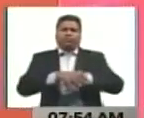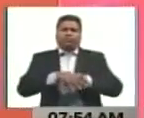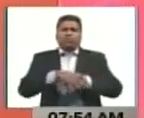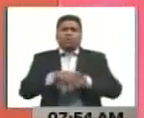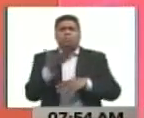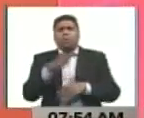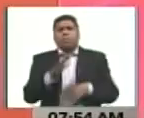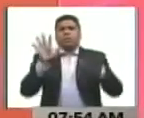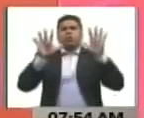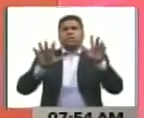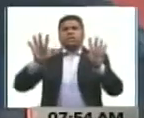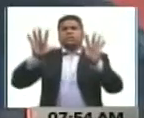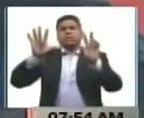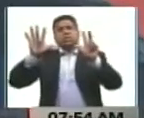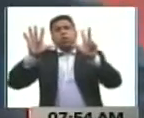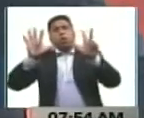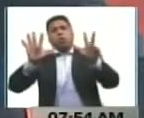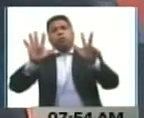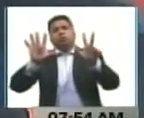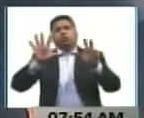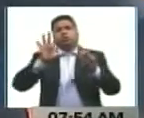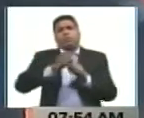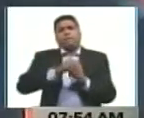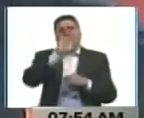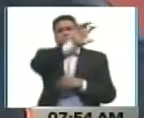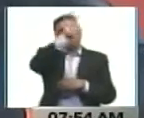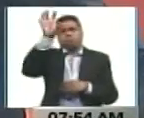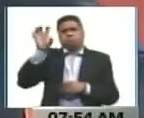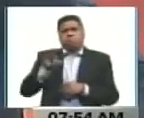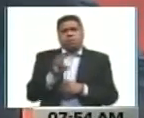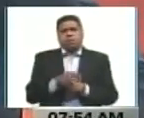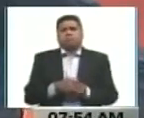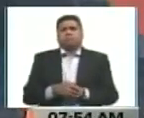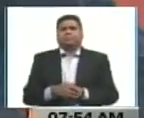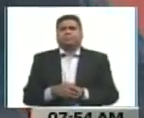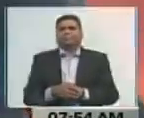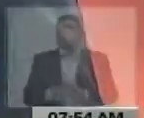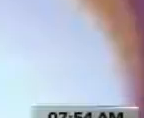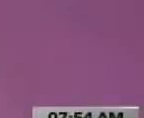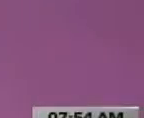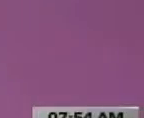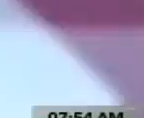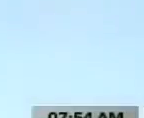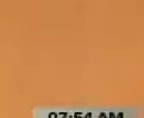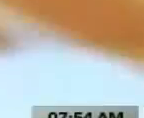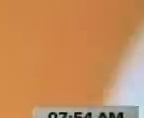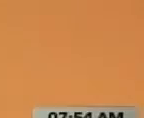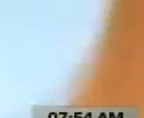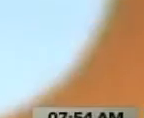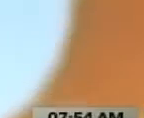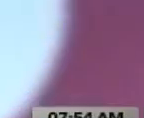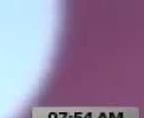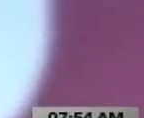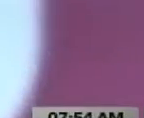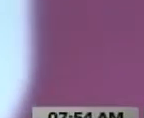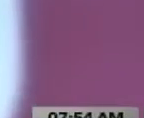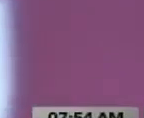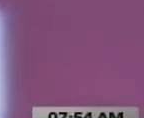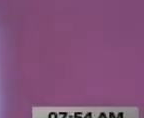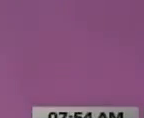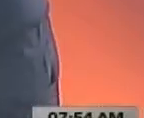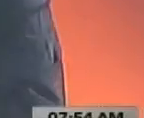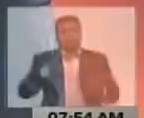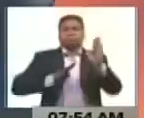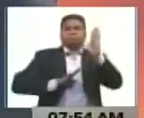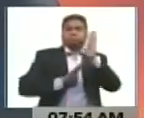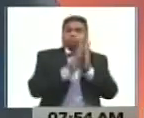100 venezolanos. Y venezolanos de todo nuestro, del país, porque bueno, como tú lo decías, este es un país que piensa, este es un país que se ha venido formando en estos últimos